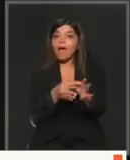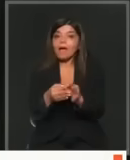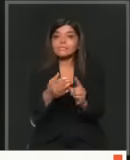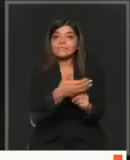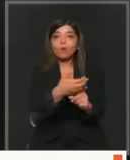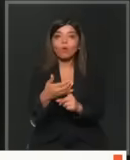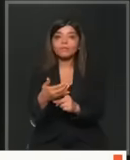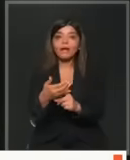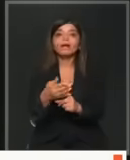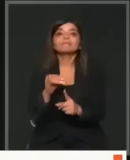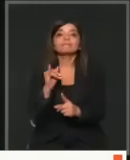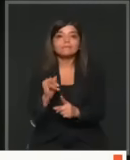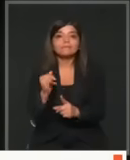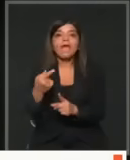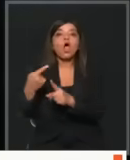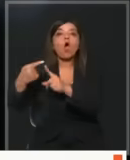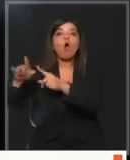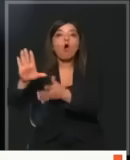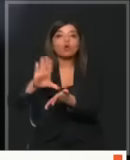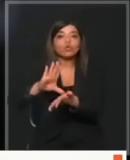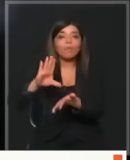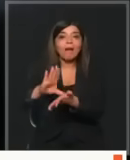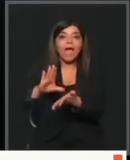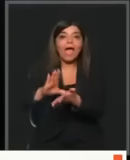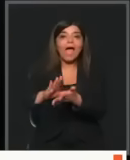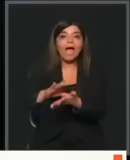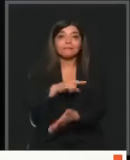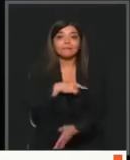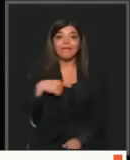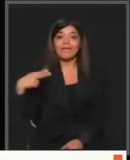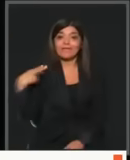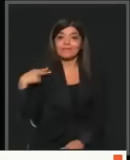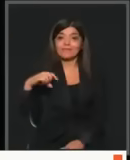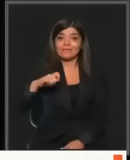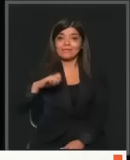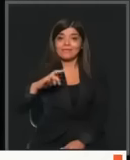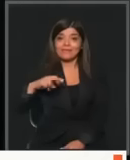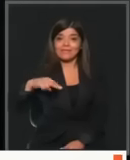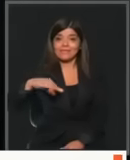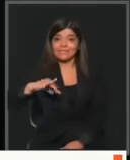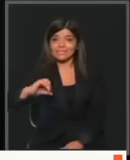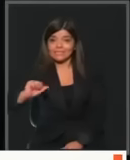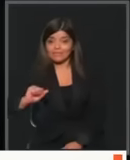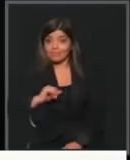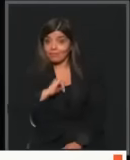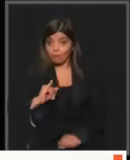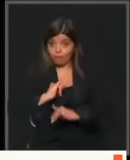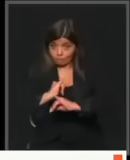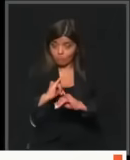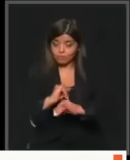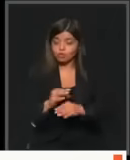en el extranjero, con el alias de la gerencia. Luego habrá más hallazgos que sorprenderán.